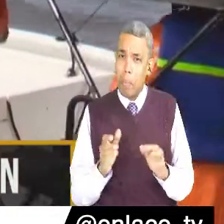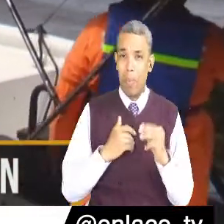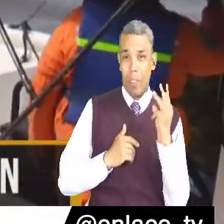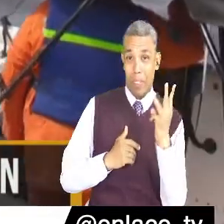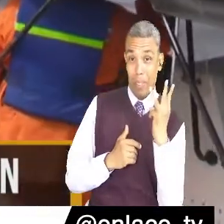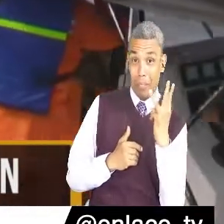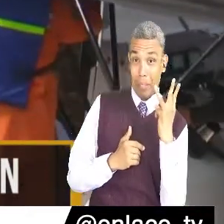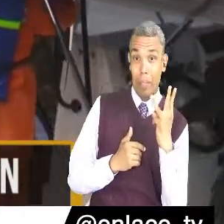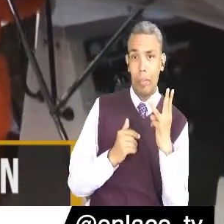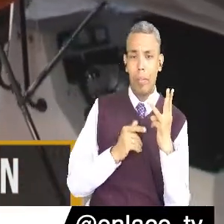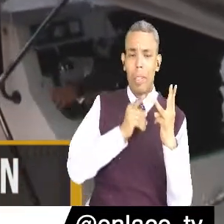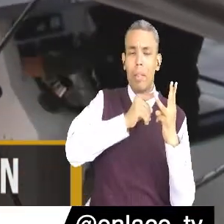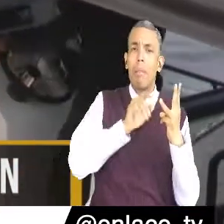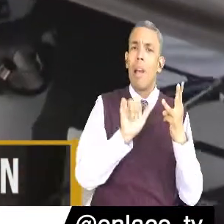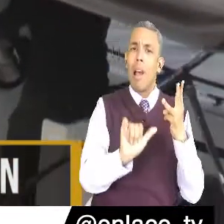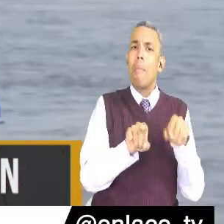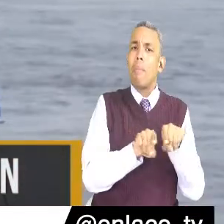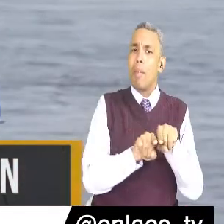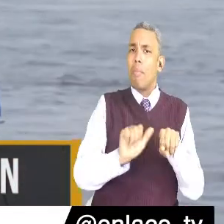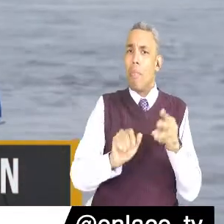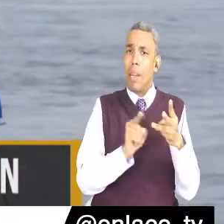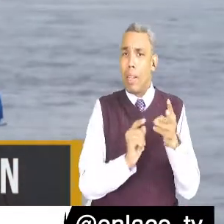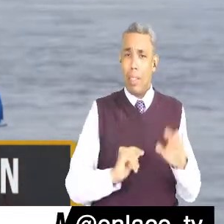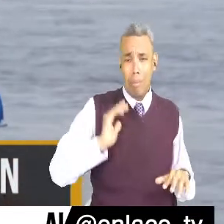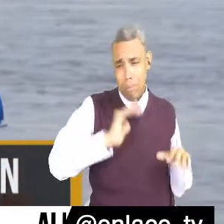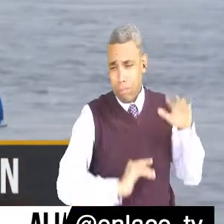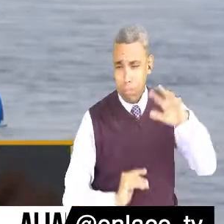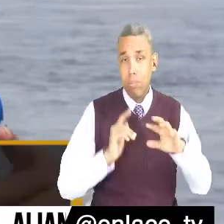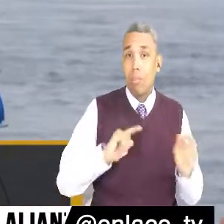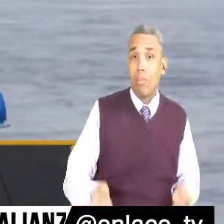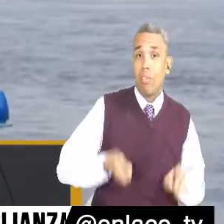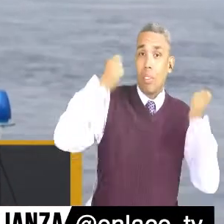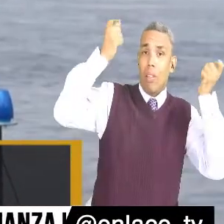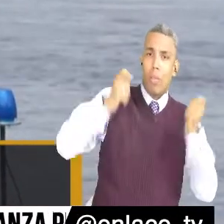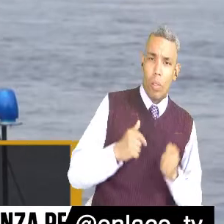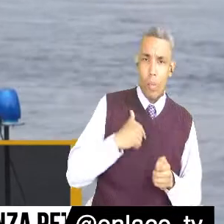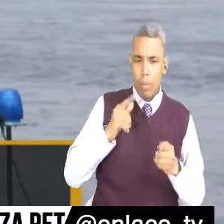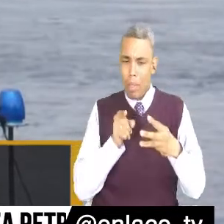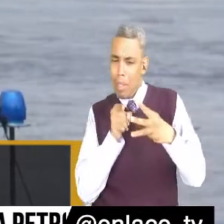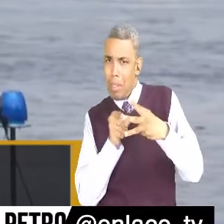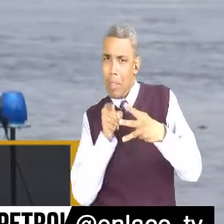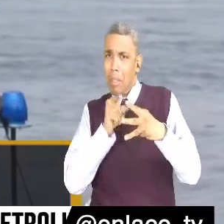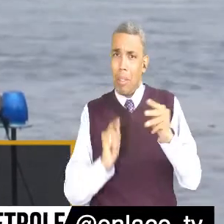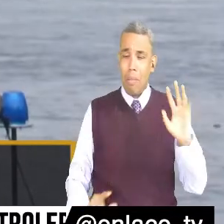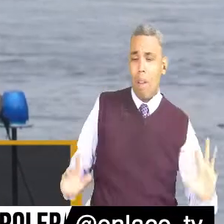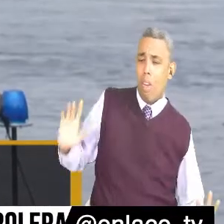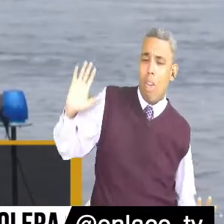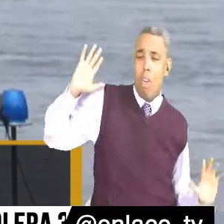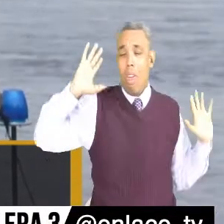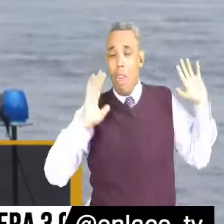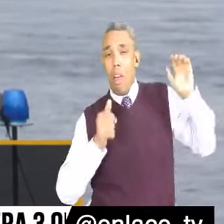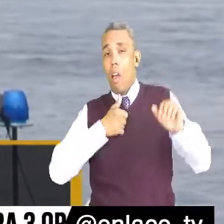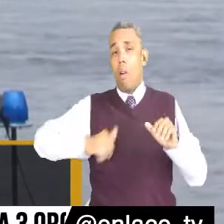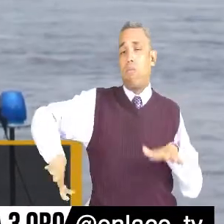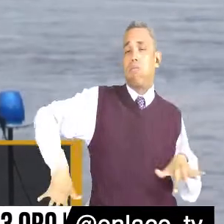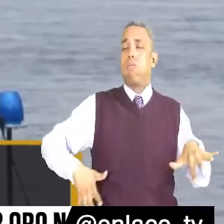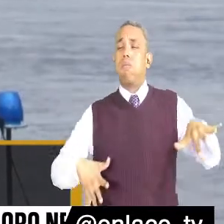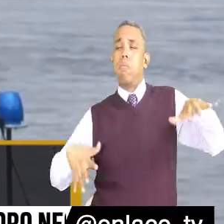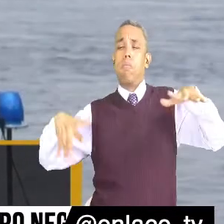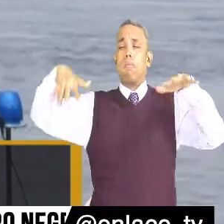y el otro hermano mío ya también estaba llegando en la orilla, pero como él se devolvió porque vio que el otro hermano mío estaba aguando, se devolvió a